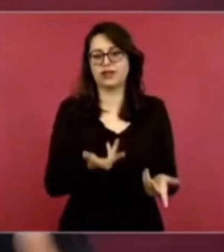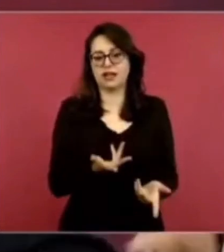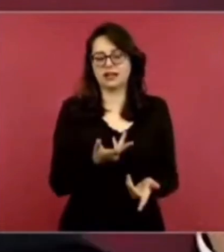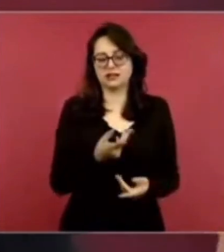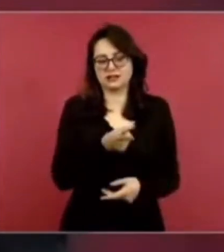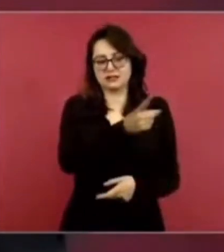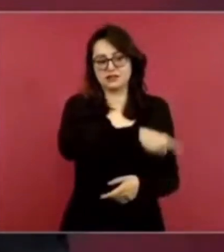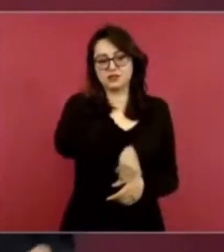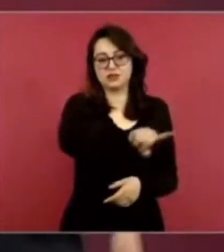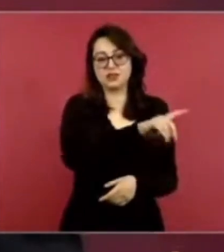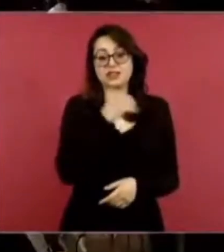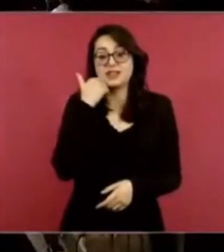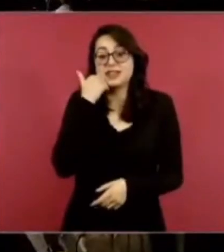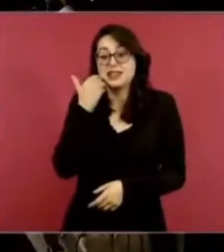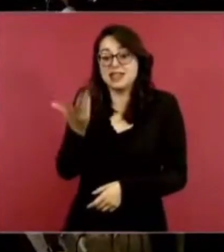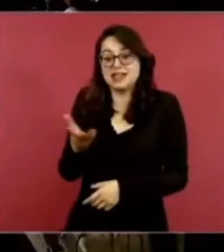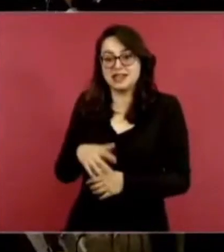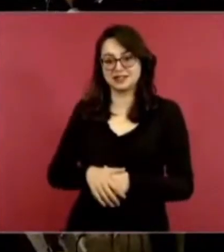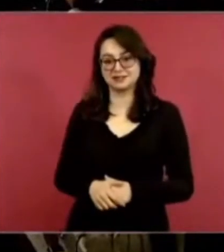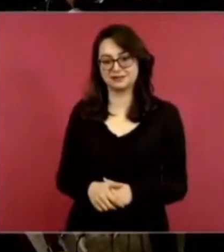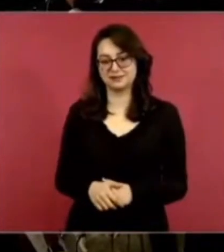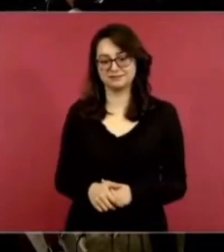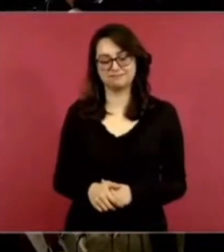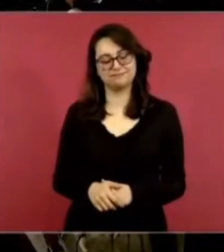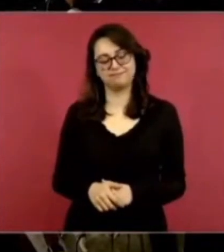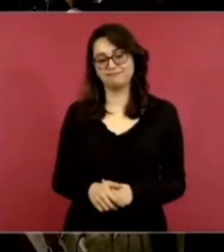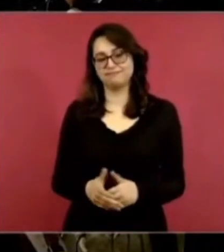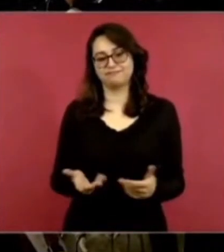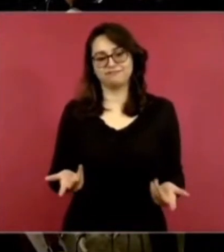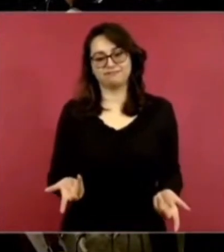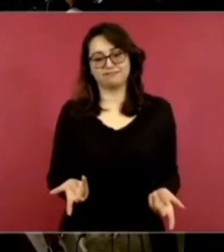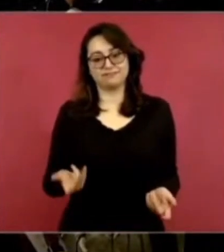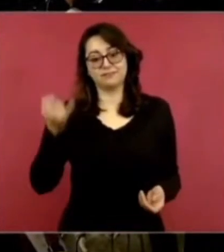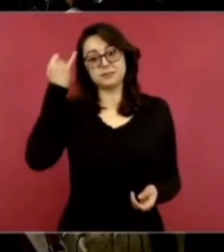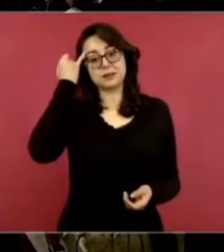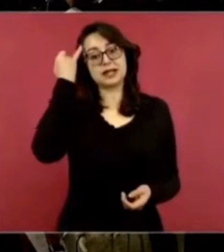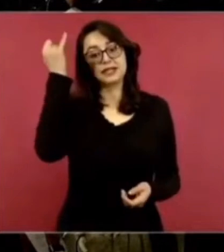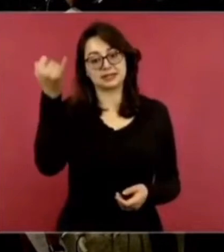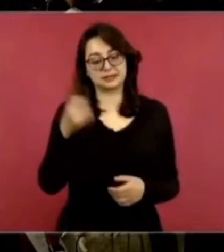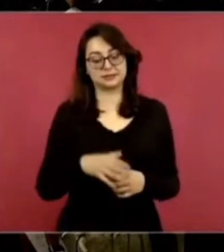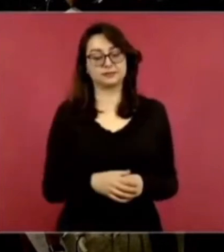Imagínense que Ernestina tuvo que ver